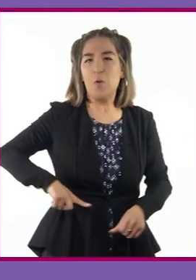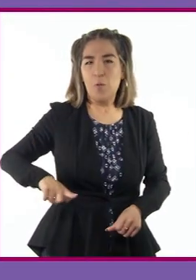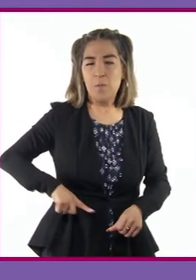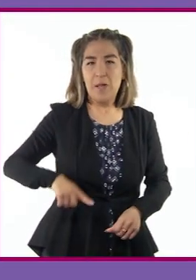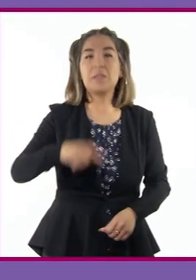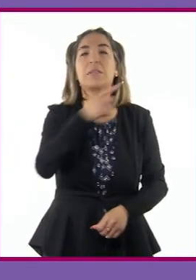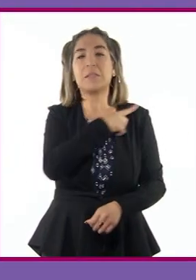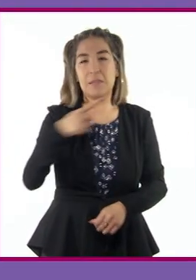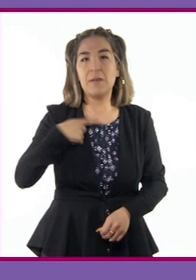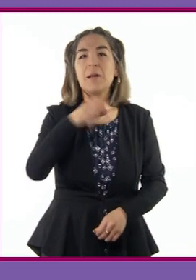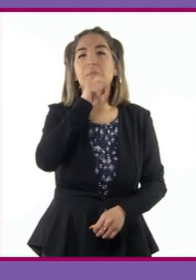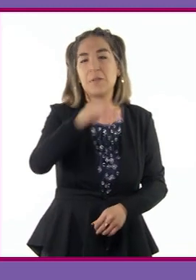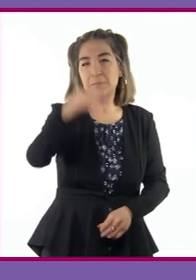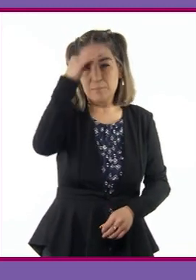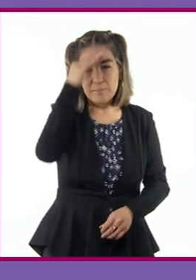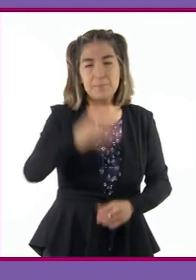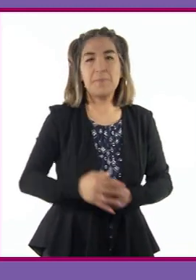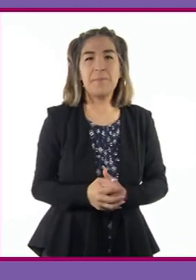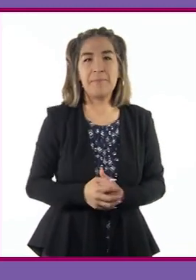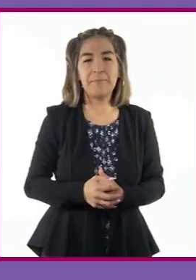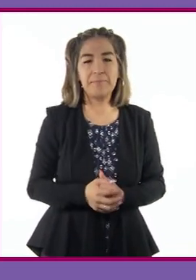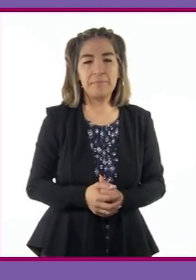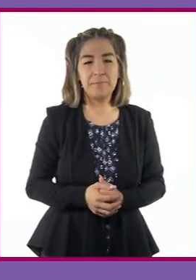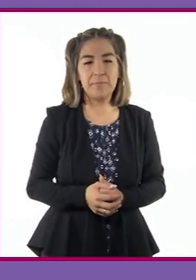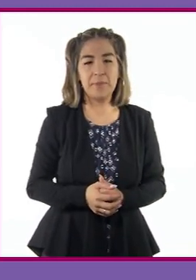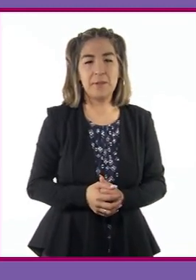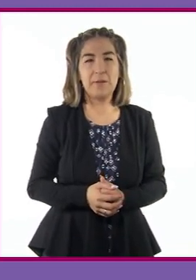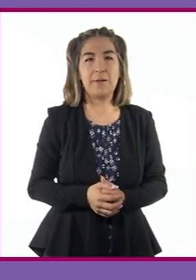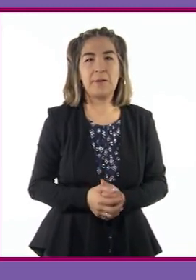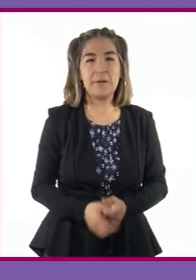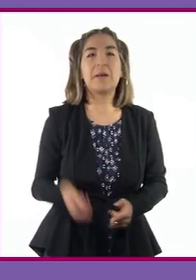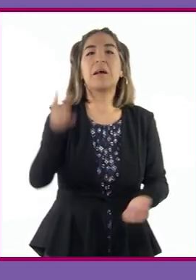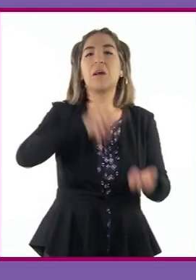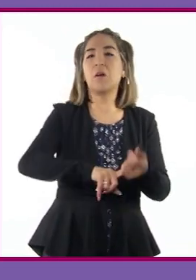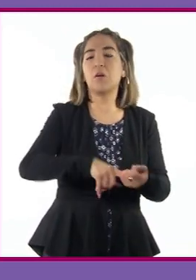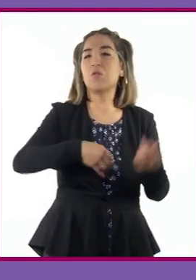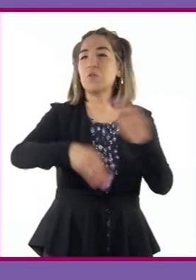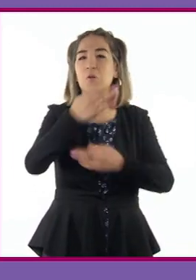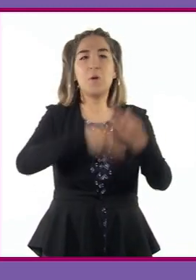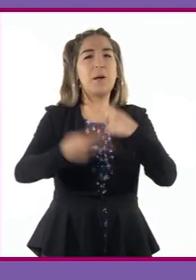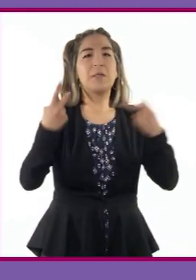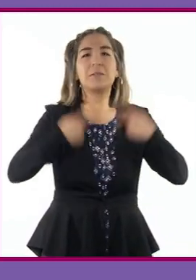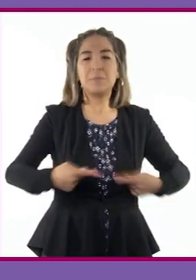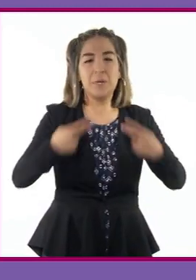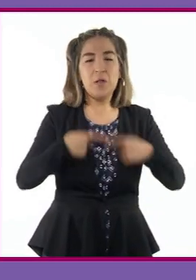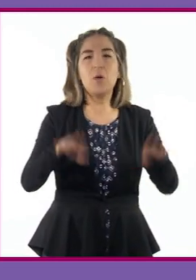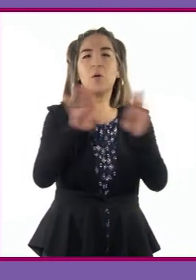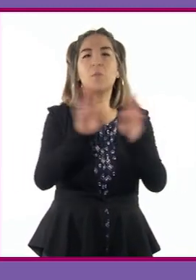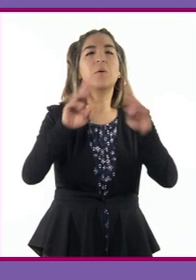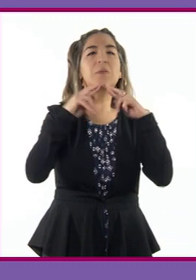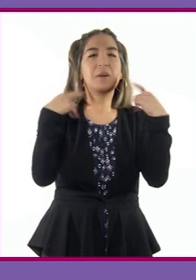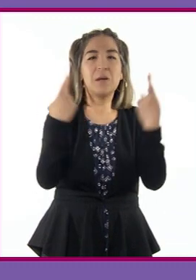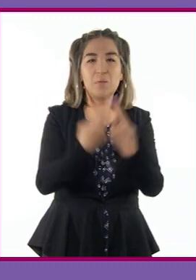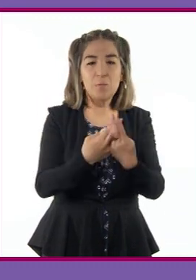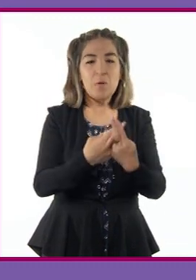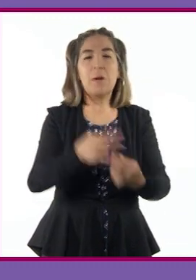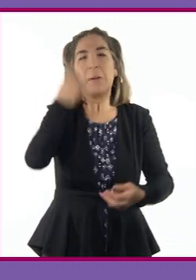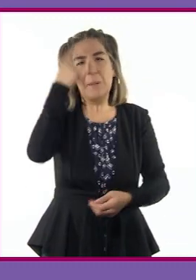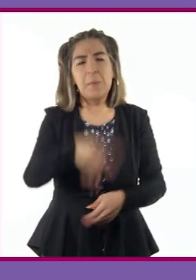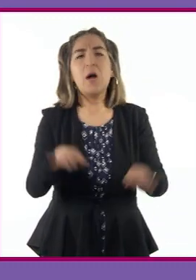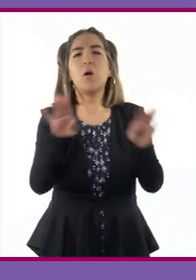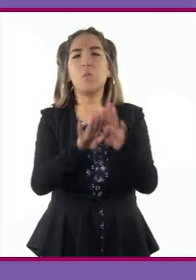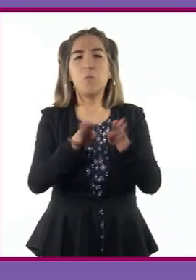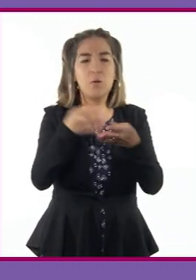cuenta que los ciudadanos son todas las personas que se reúnen para formar